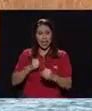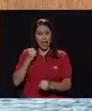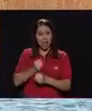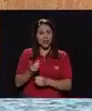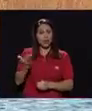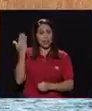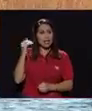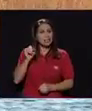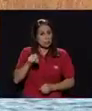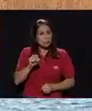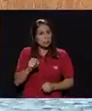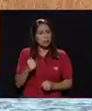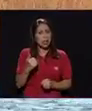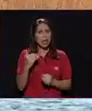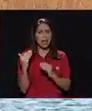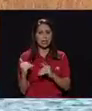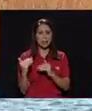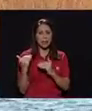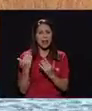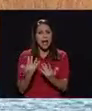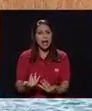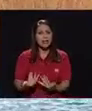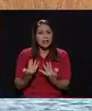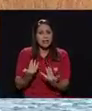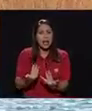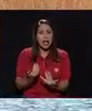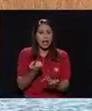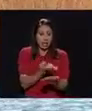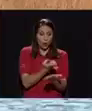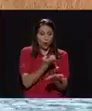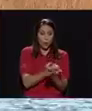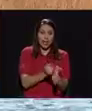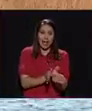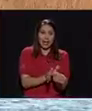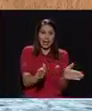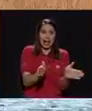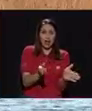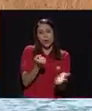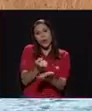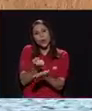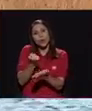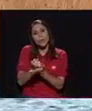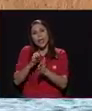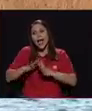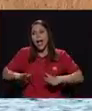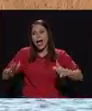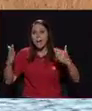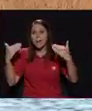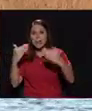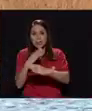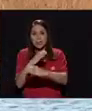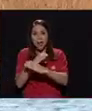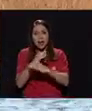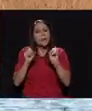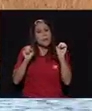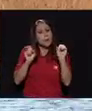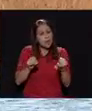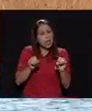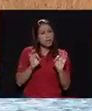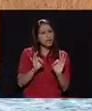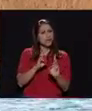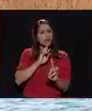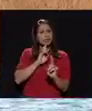gran esperanza que la economía en general y la economía ambiental específicamente podría dar la solución, la respuesta